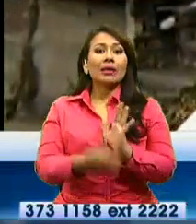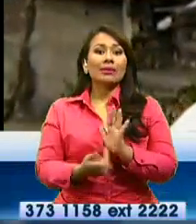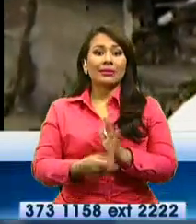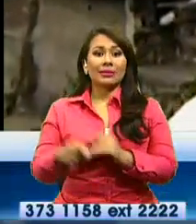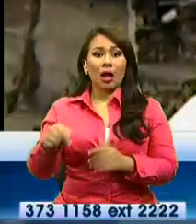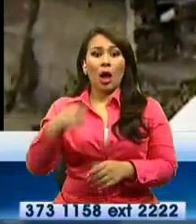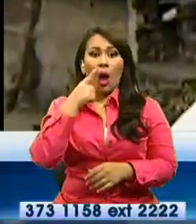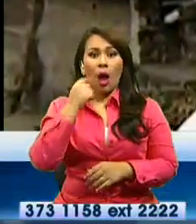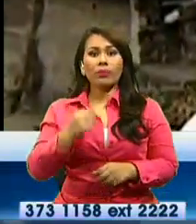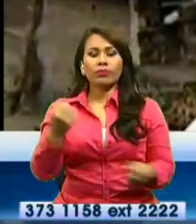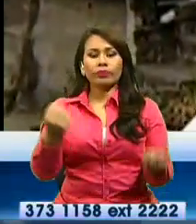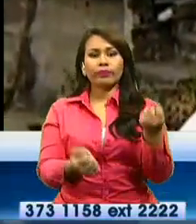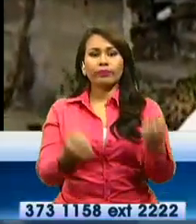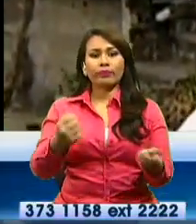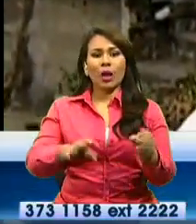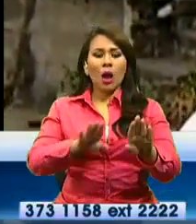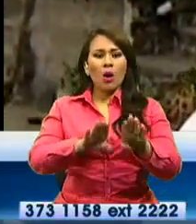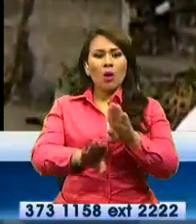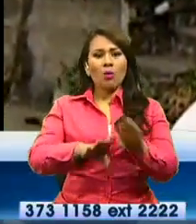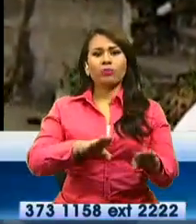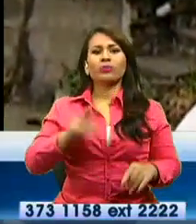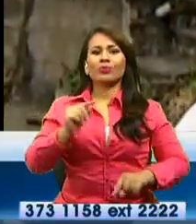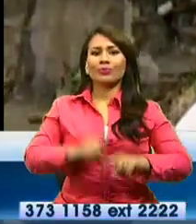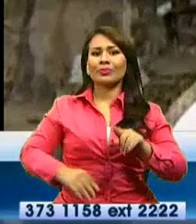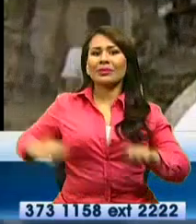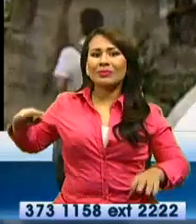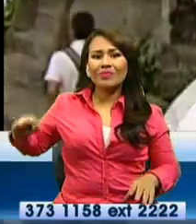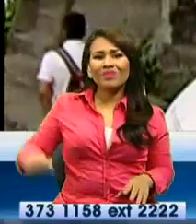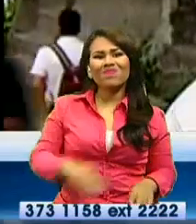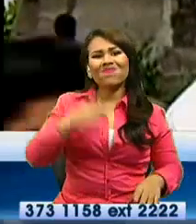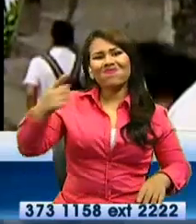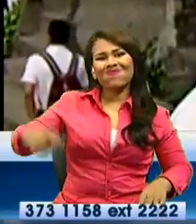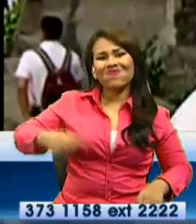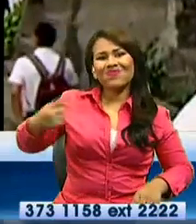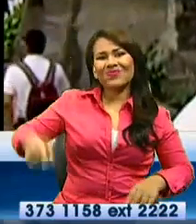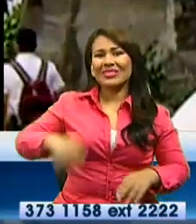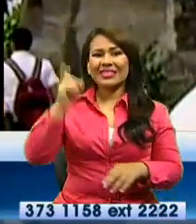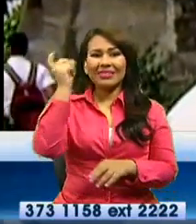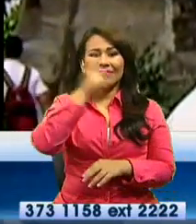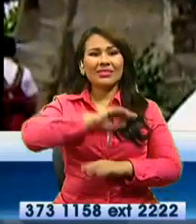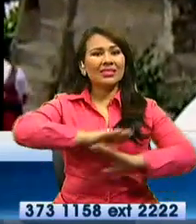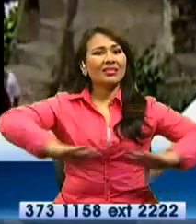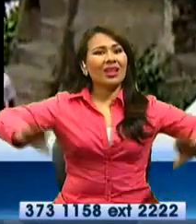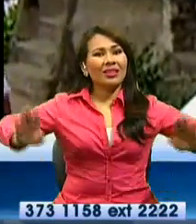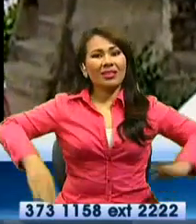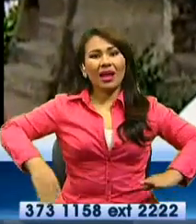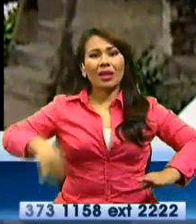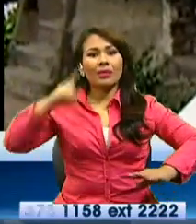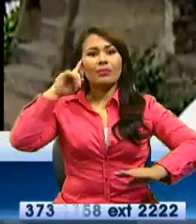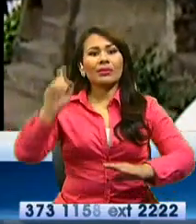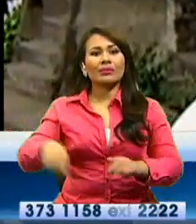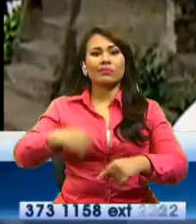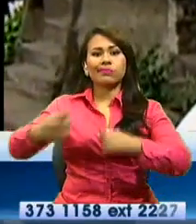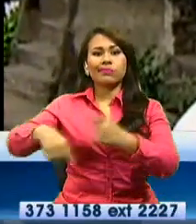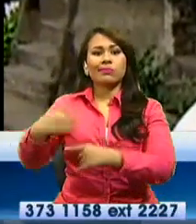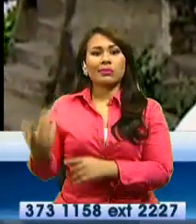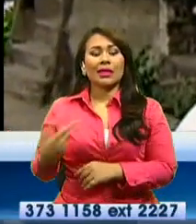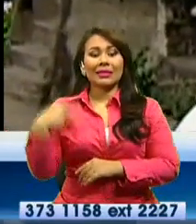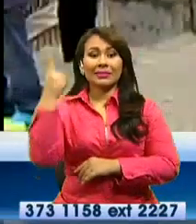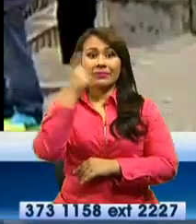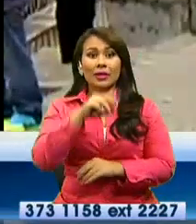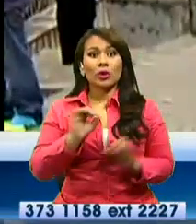y se le fueron los frenos y tuvo que irse con ese muro. Maniobró, se subió en ese muro para poderse volcar nomás, para no accidentar a